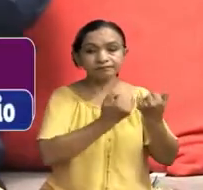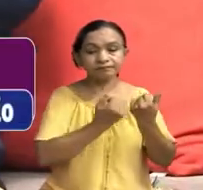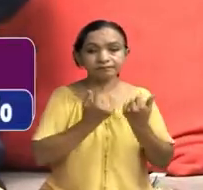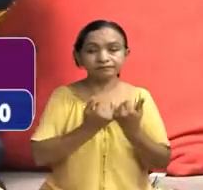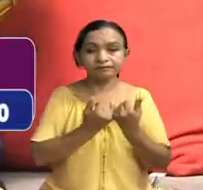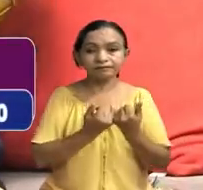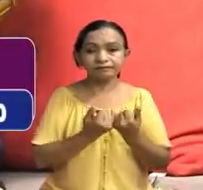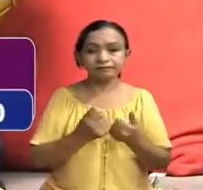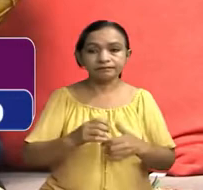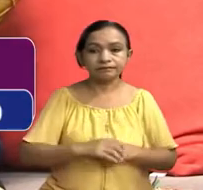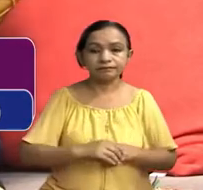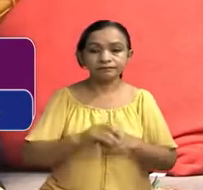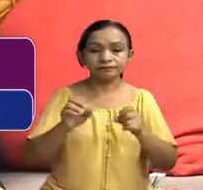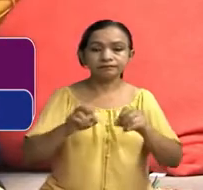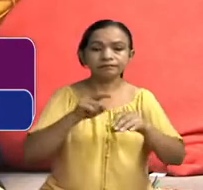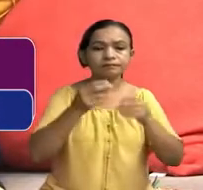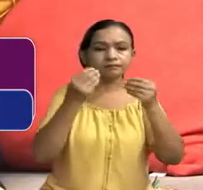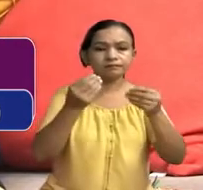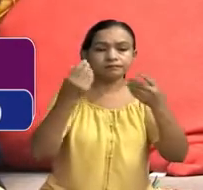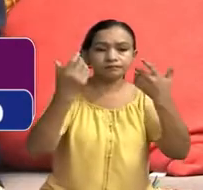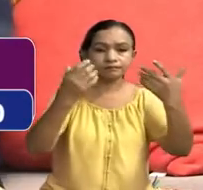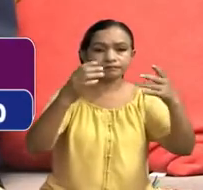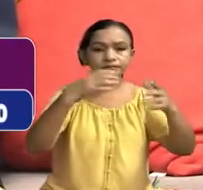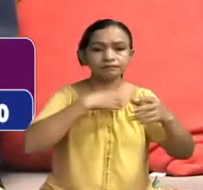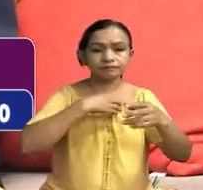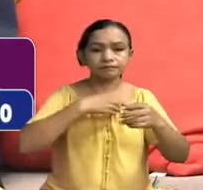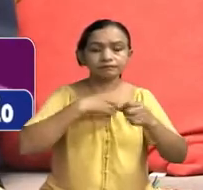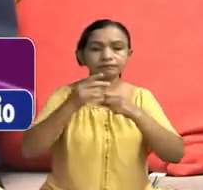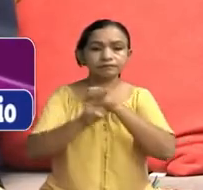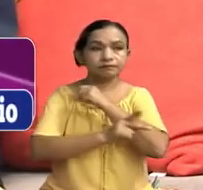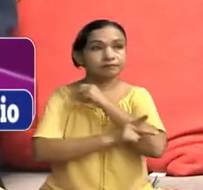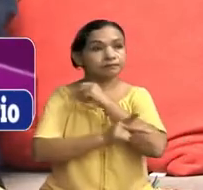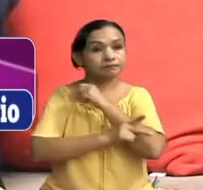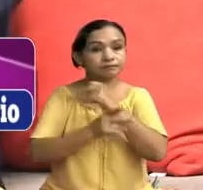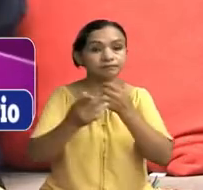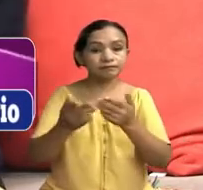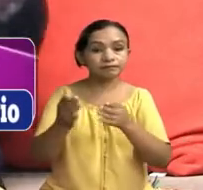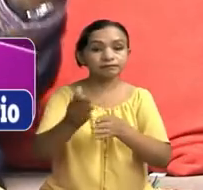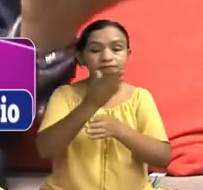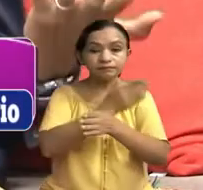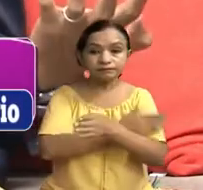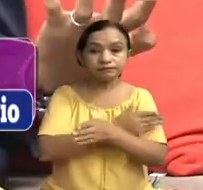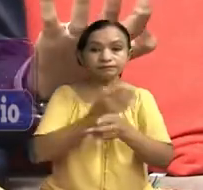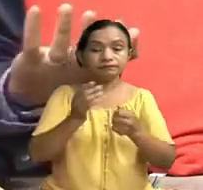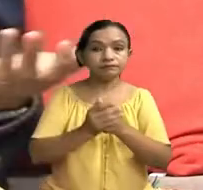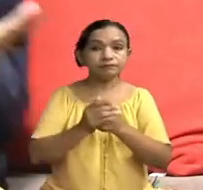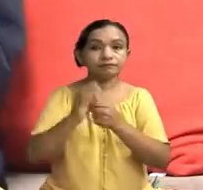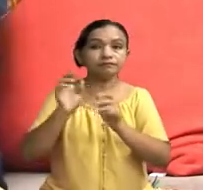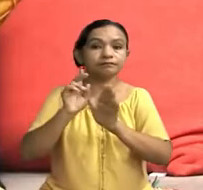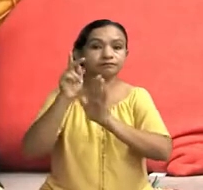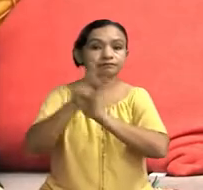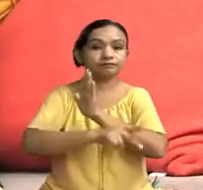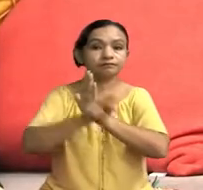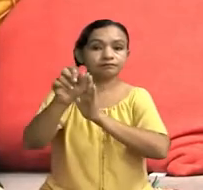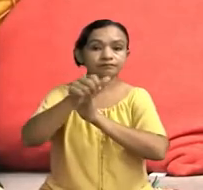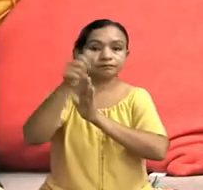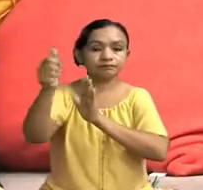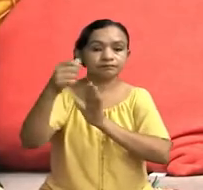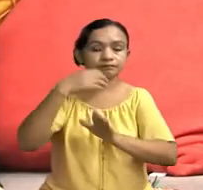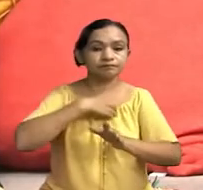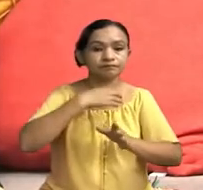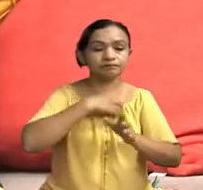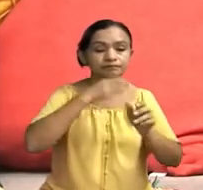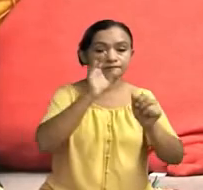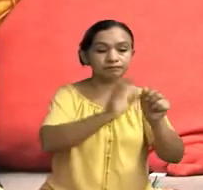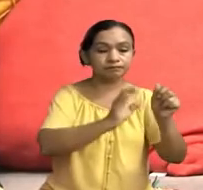se nacionalizaron muchos recursos, ¿verdad? Que anteriormente eran explotados por las transnacionales y ahora comenzaron a ser explotadas